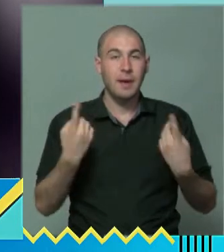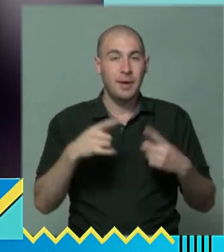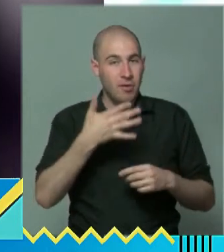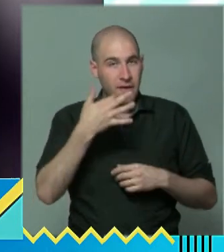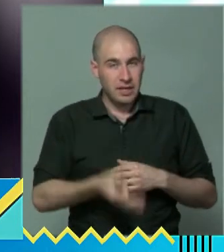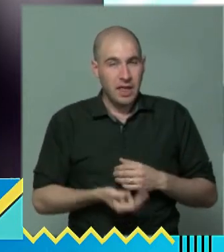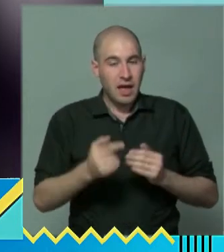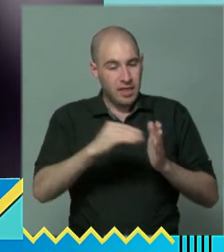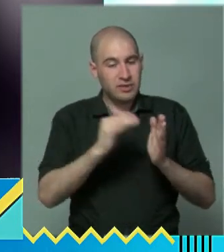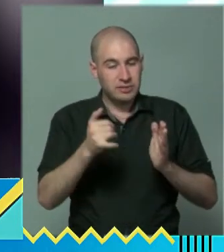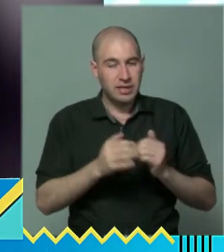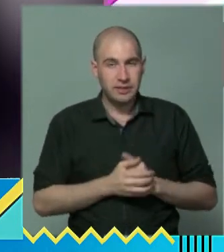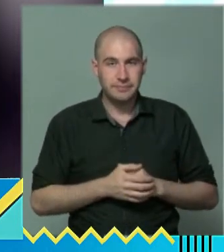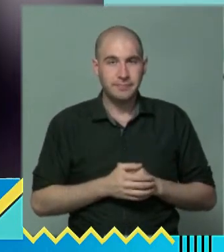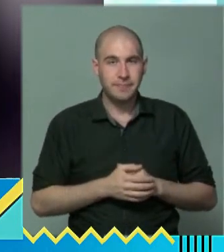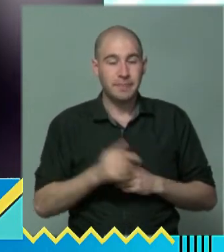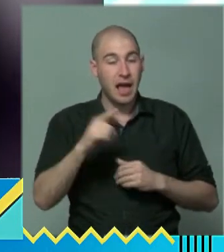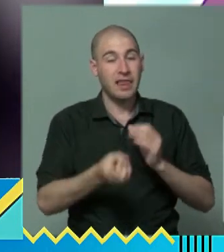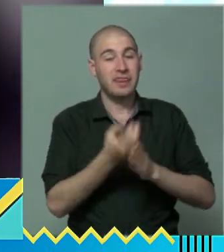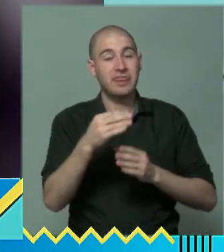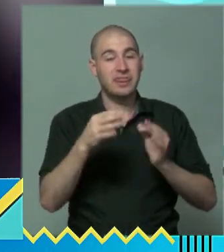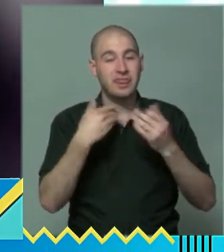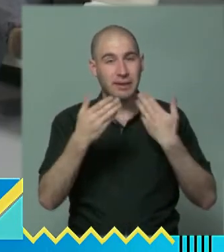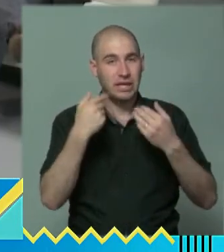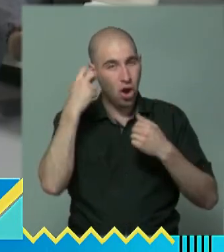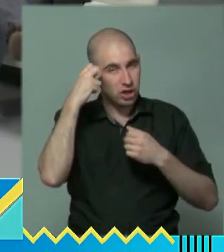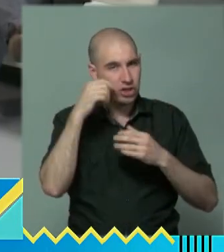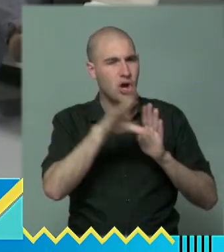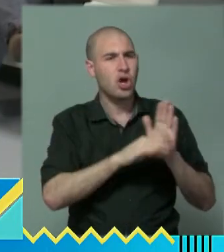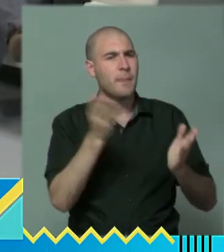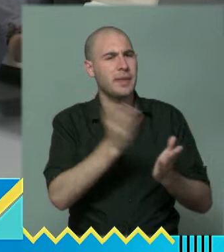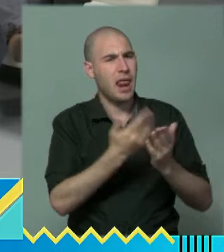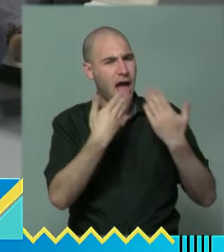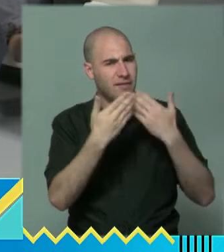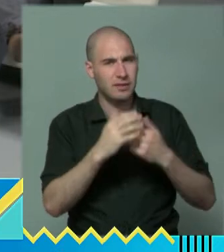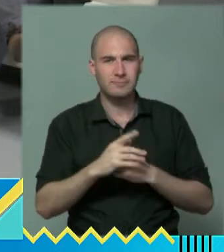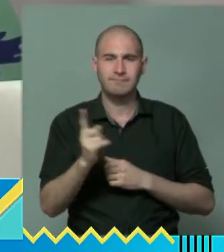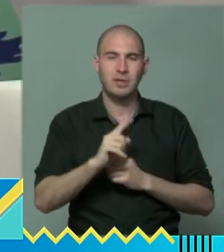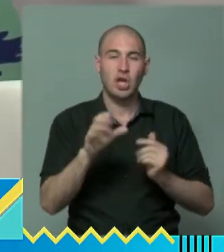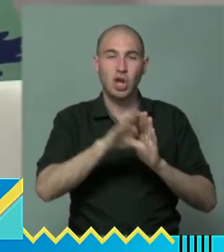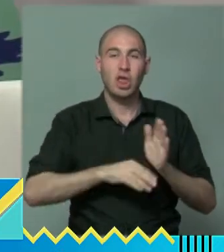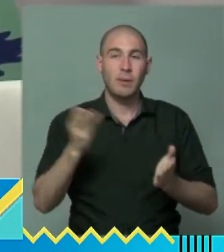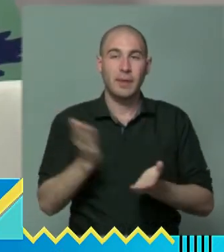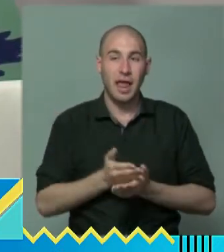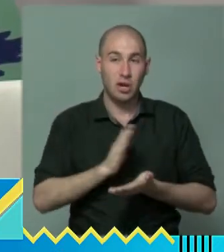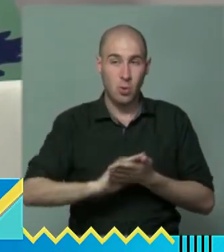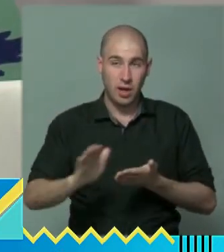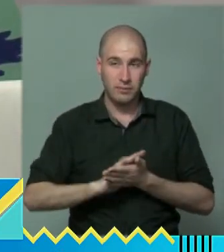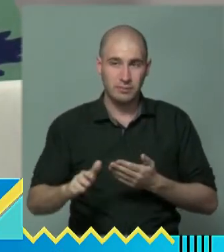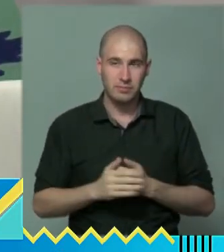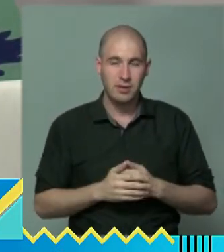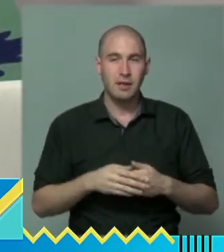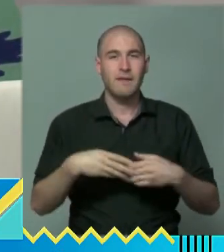verdad que estaba previsto. Y bueno, en eso se generó el debate parlamentario. Perdón, ¿era un código penal comentado? No, un código penal nuevo,